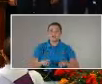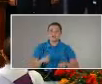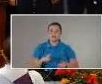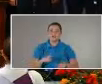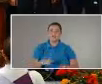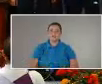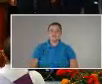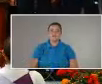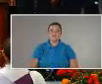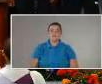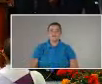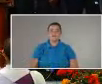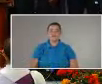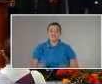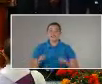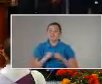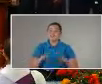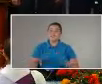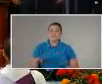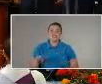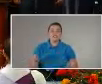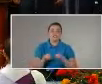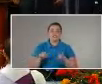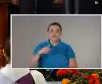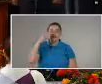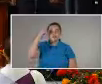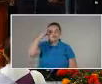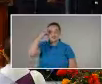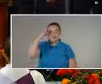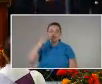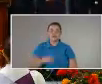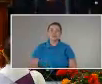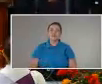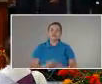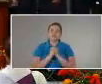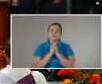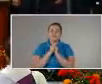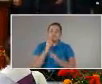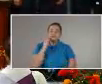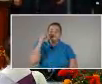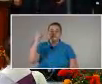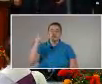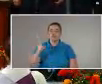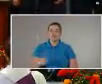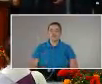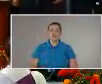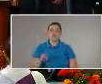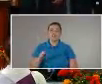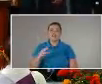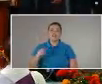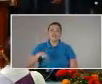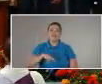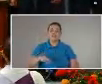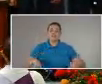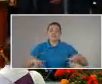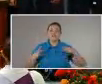que vamos a pedirle al Padre que hable a nuestra vida, que hable a nuestro corazón y